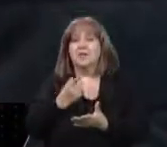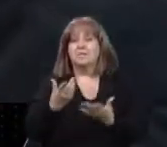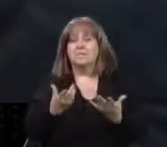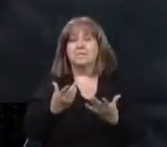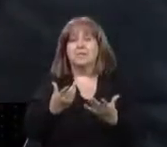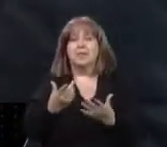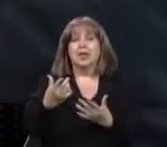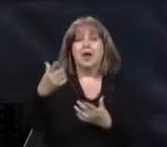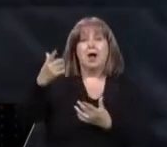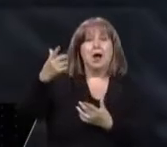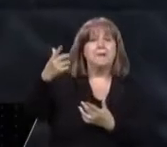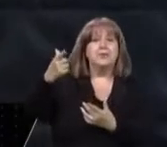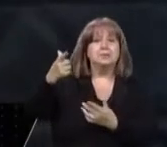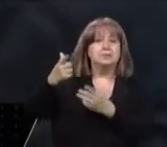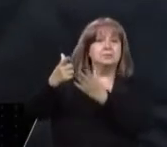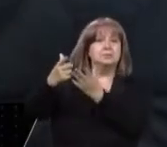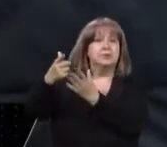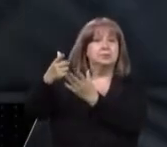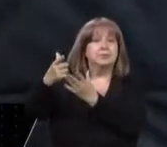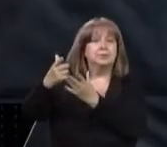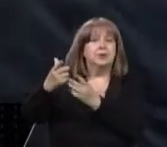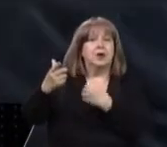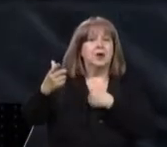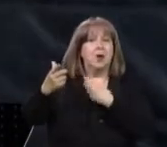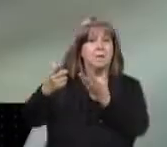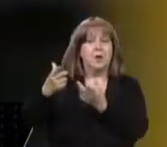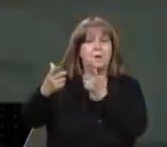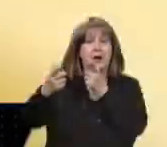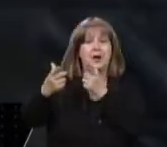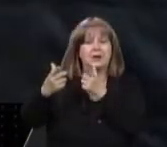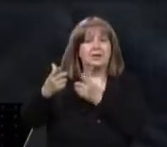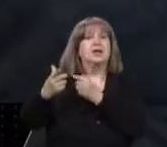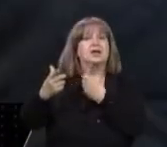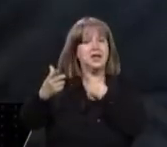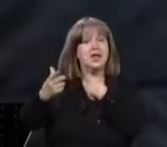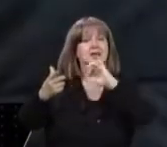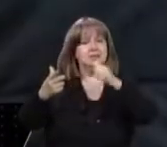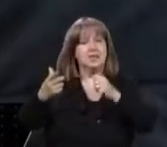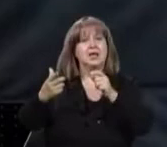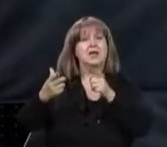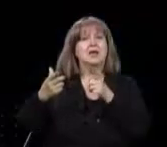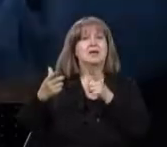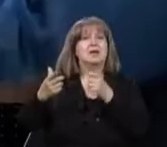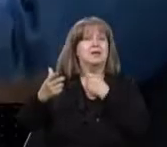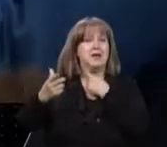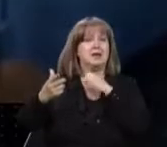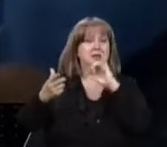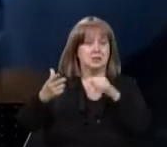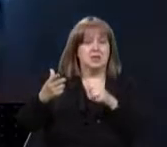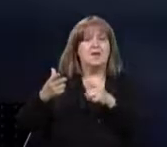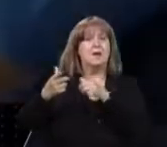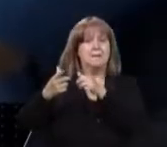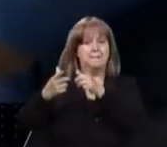lograron matarla por razones ajenas a su voluntad, es lo que sostuvo en la resolución que se dio a conocer esta